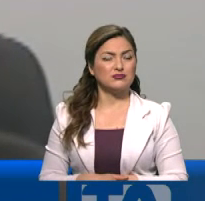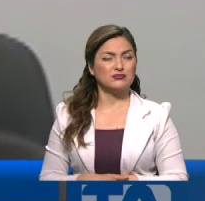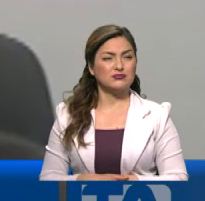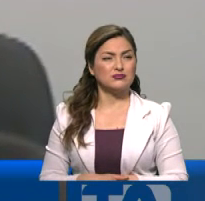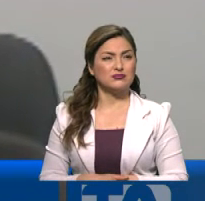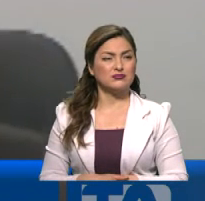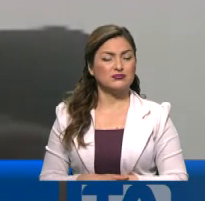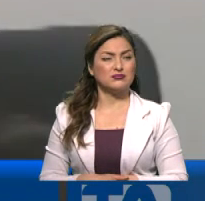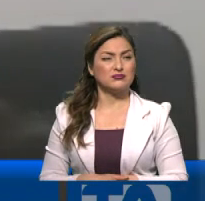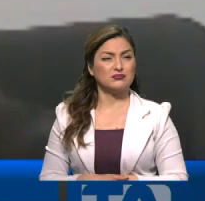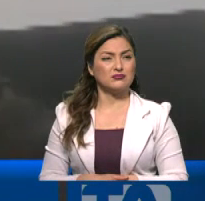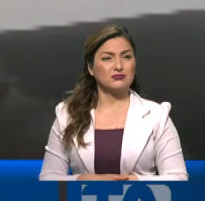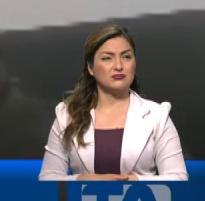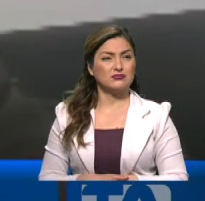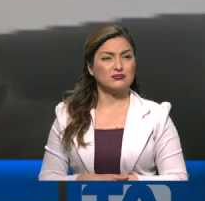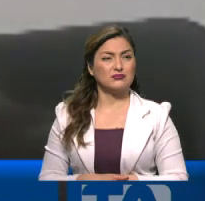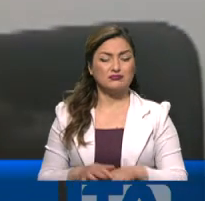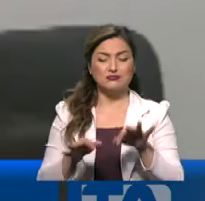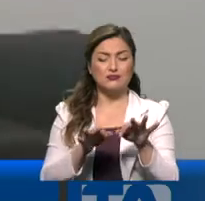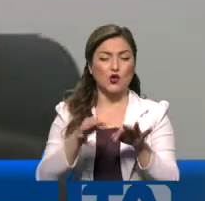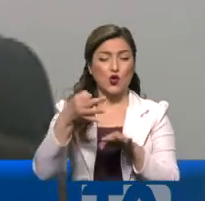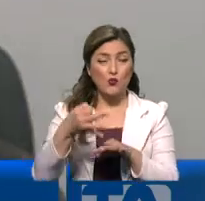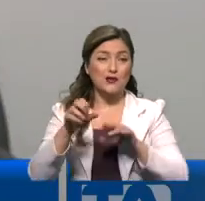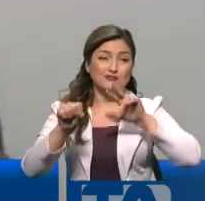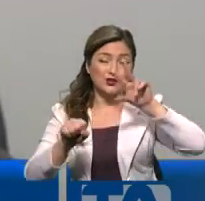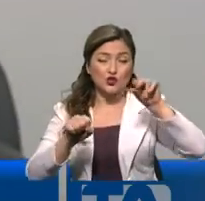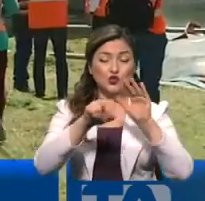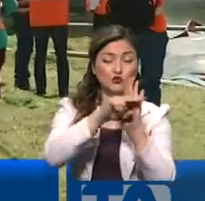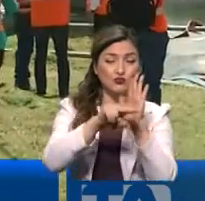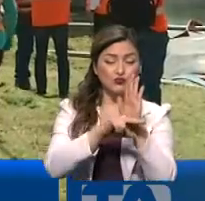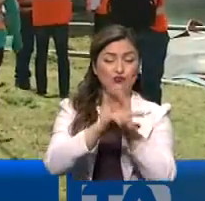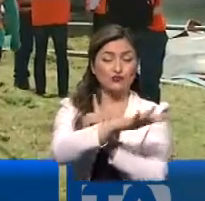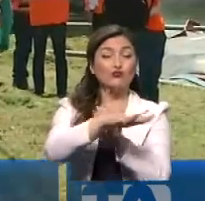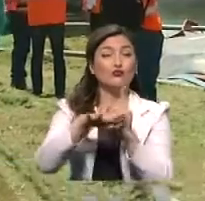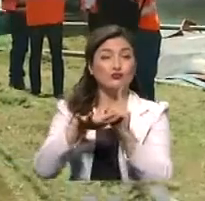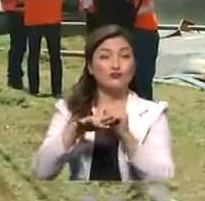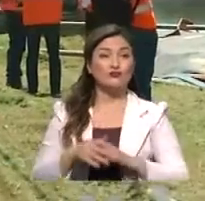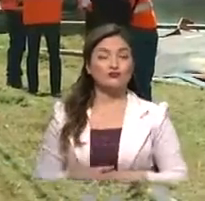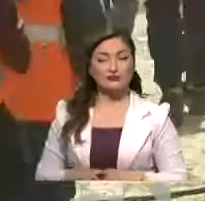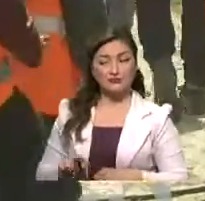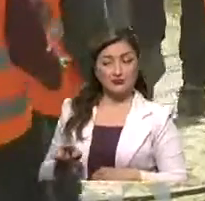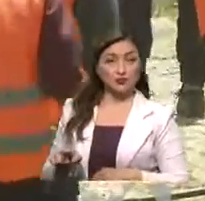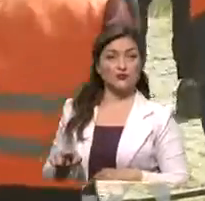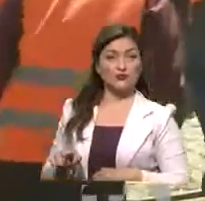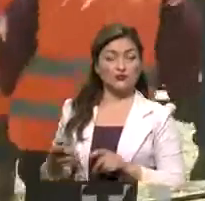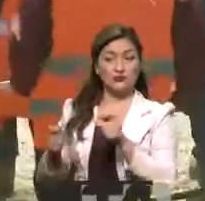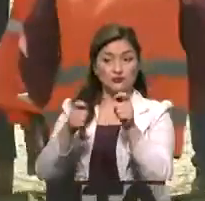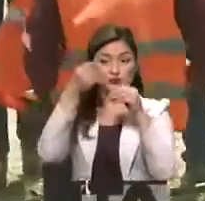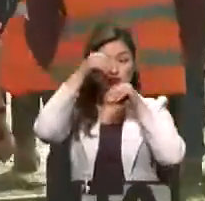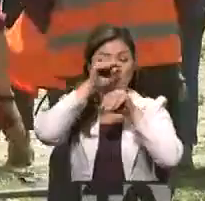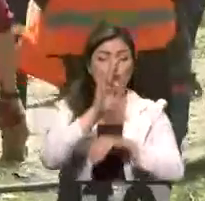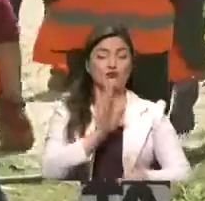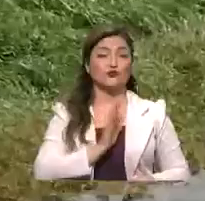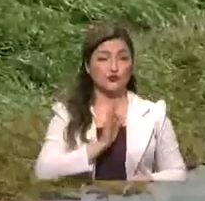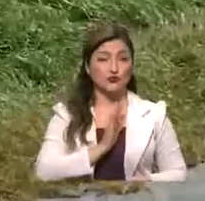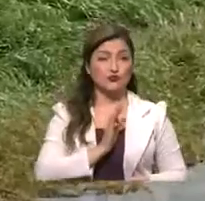manera contundente un incumplimiento o no a la normativa ambiental. Desde la EMGIRS aseguran que entregarán los informes técnicos